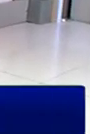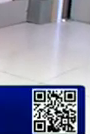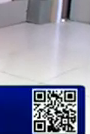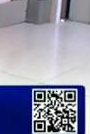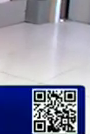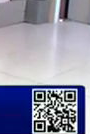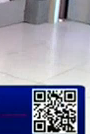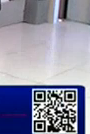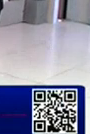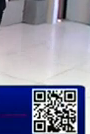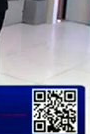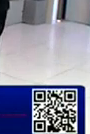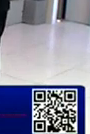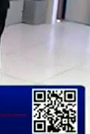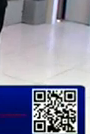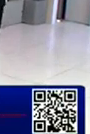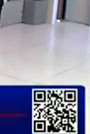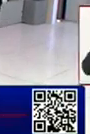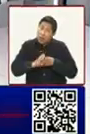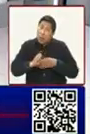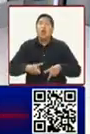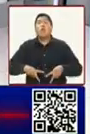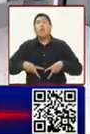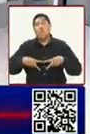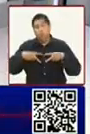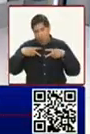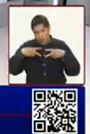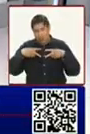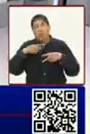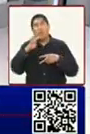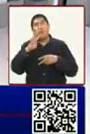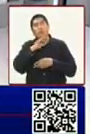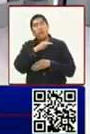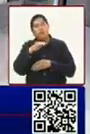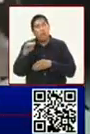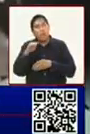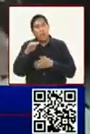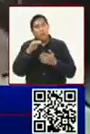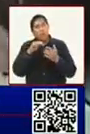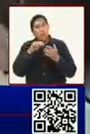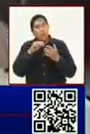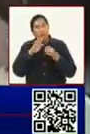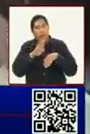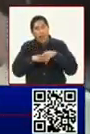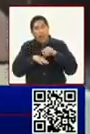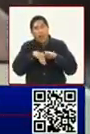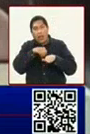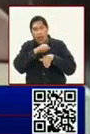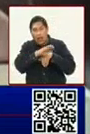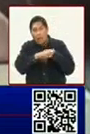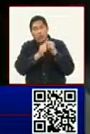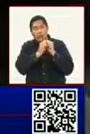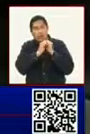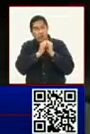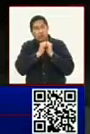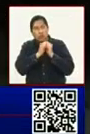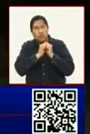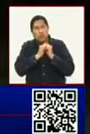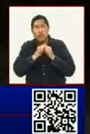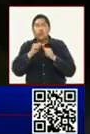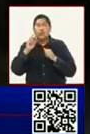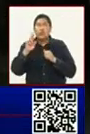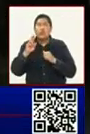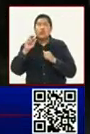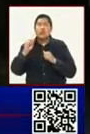enero. Esa es la última información que se ha generado. A las 16:30 fue captada caminando junto a